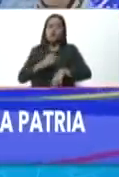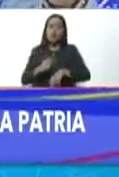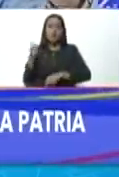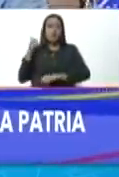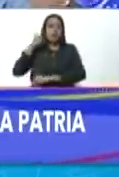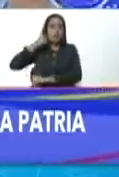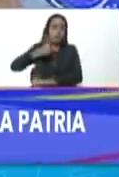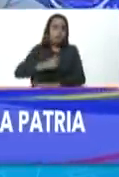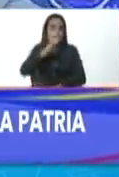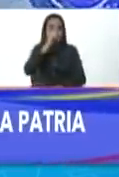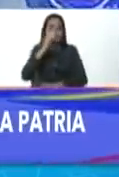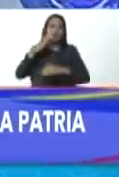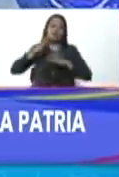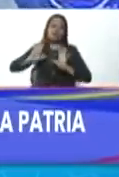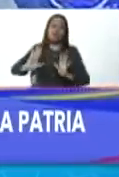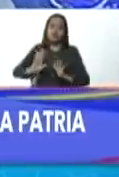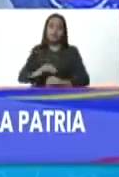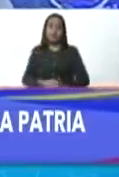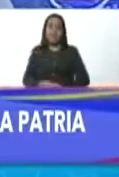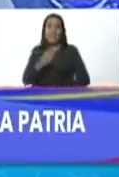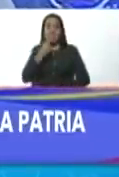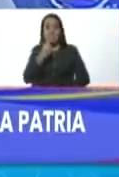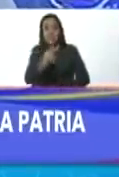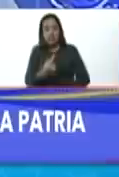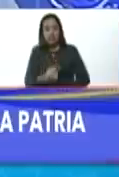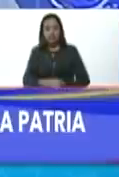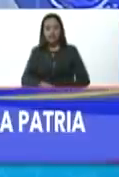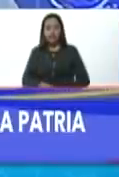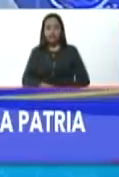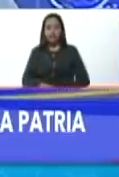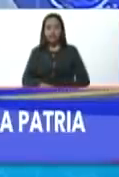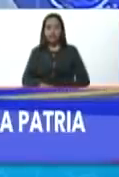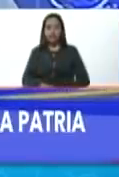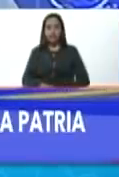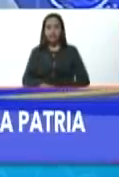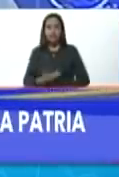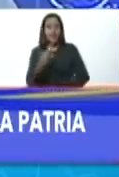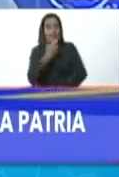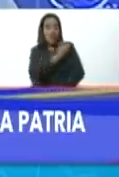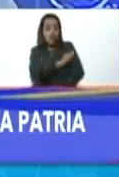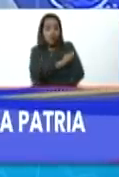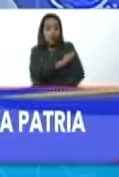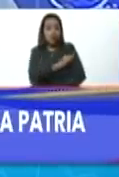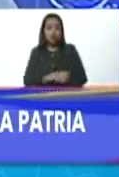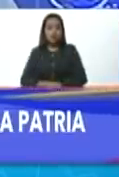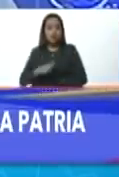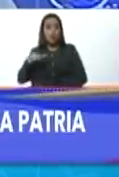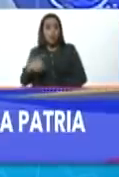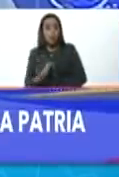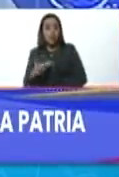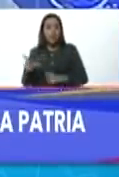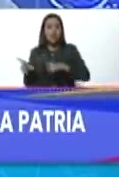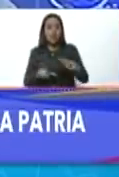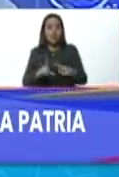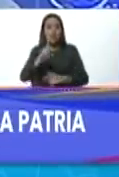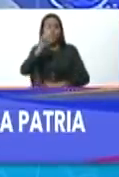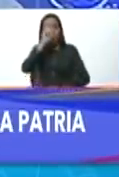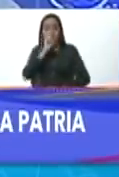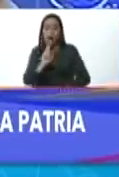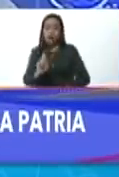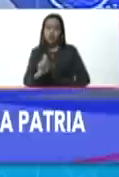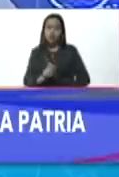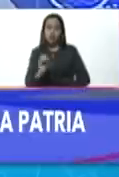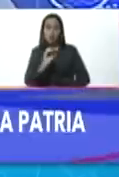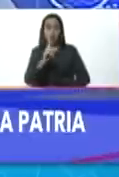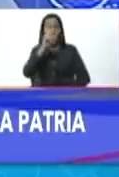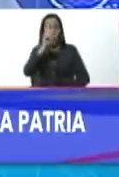por lo menos. Dicen que la vacuna pudiera estar dentro de un año quizás, o año